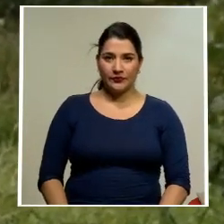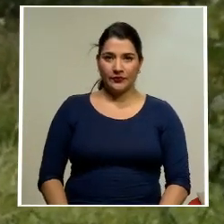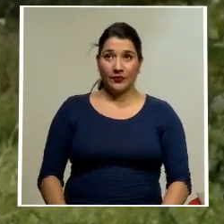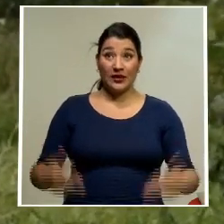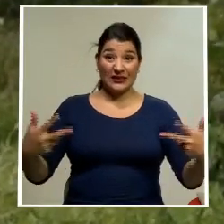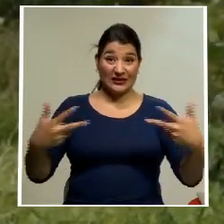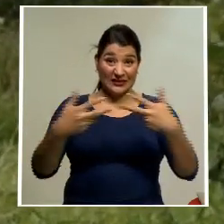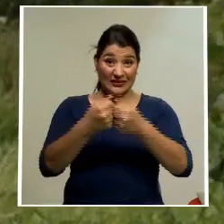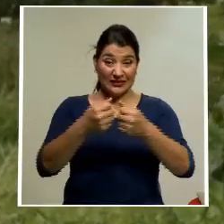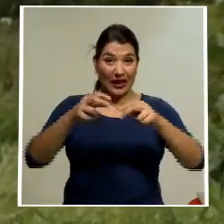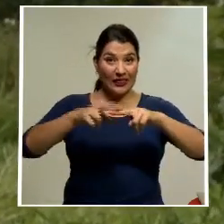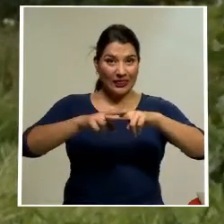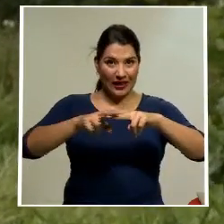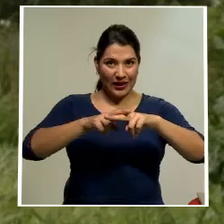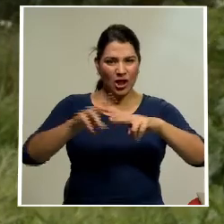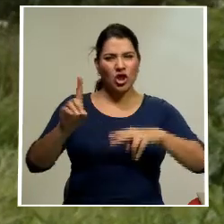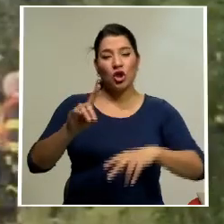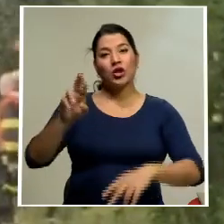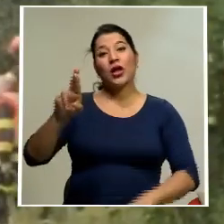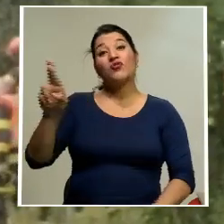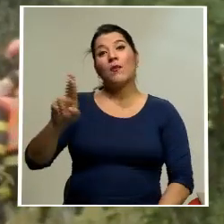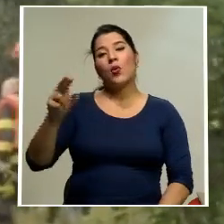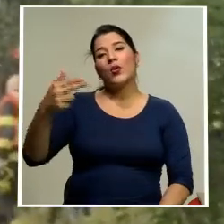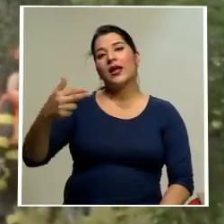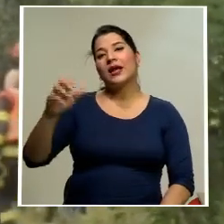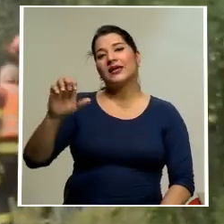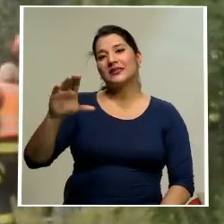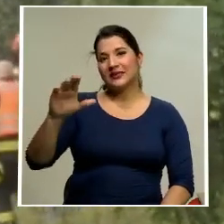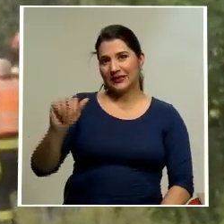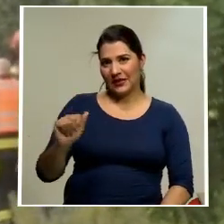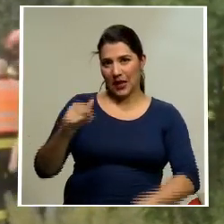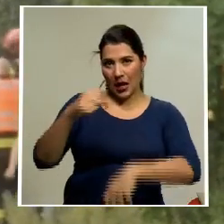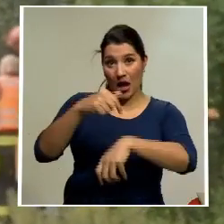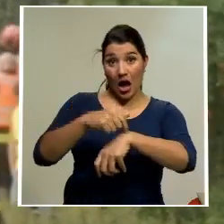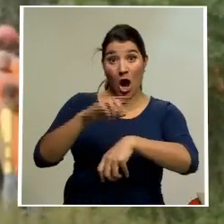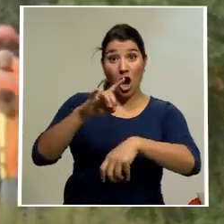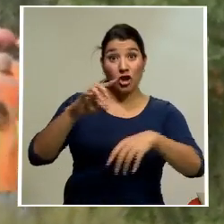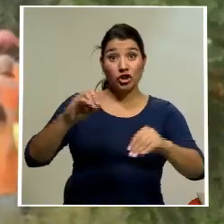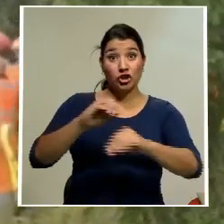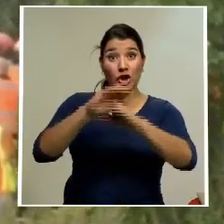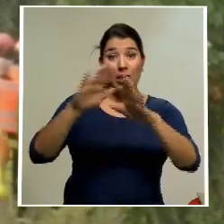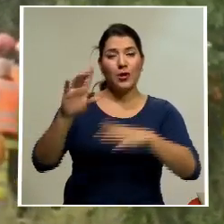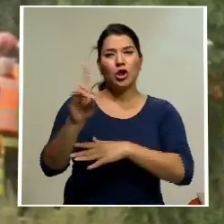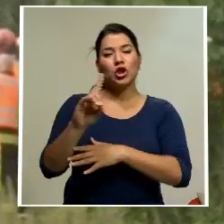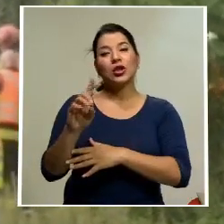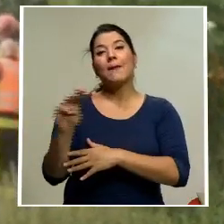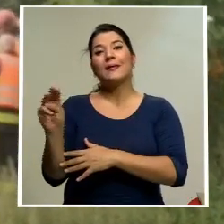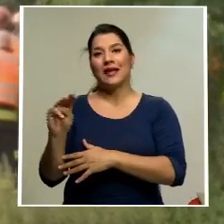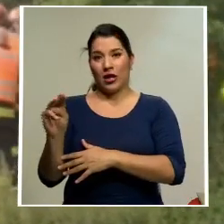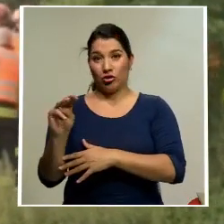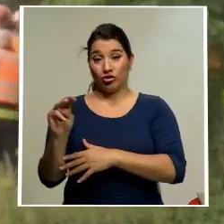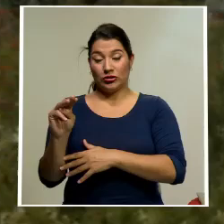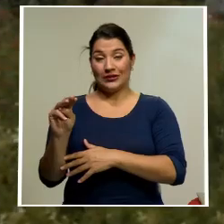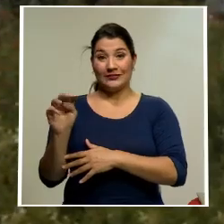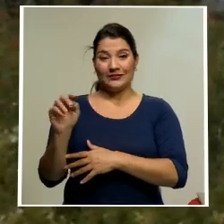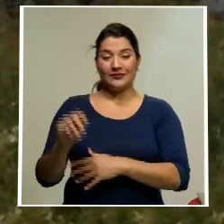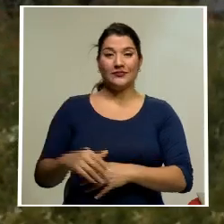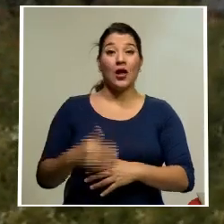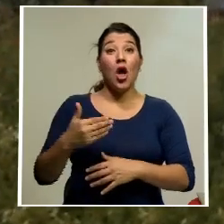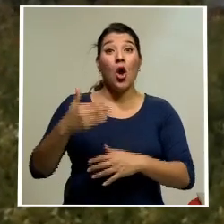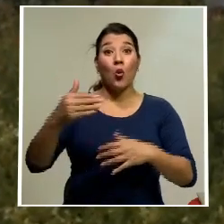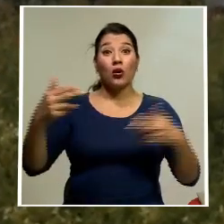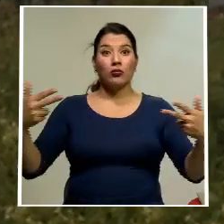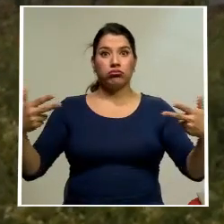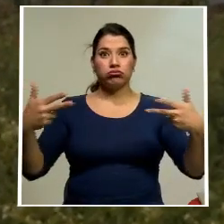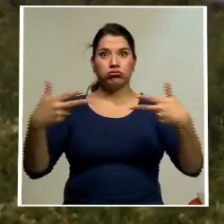Choque de trenes mortal en República Checa. Ocurrió hacia las 8 de la mañana en el pueblo de Milauce, en el oeste del país, cuando